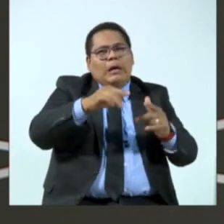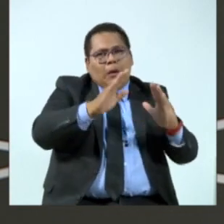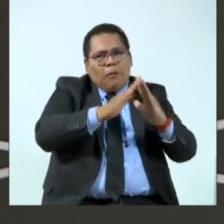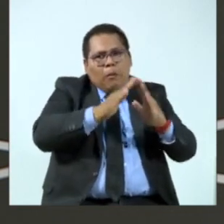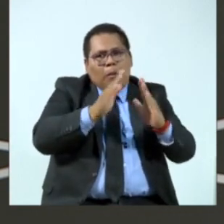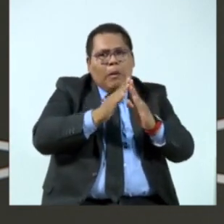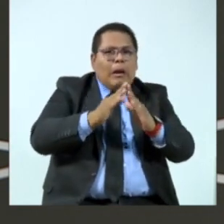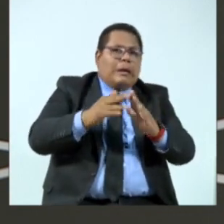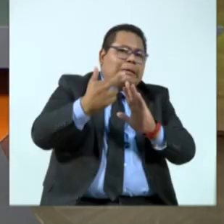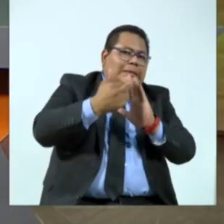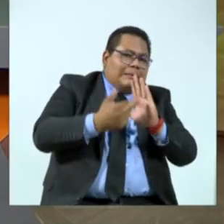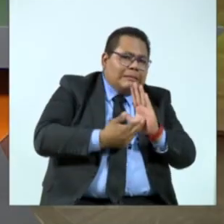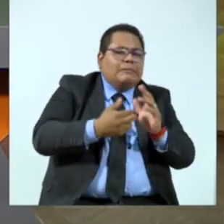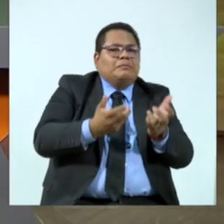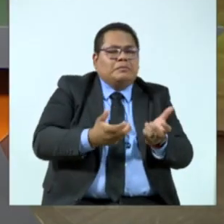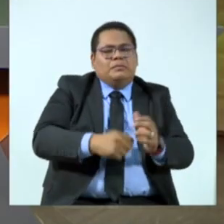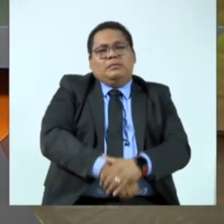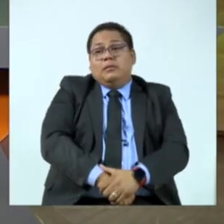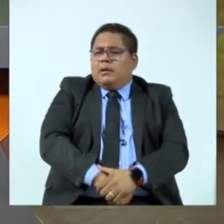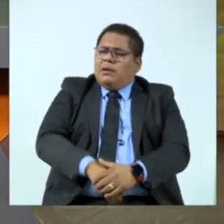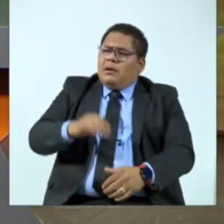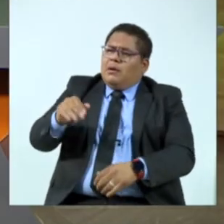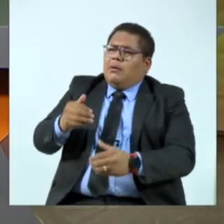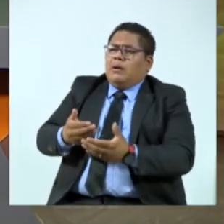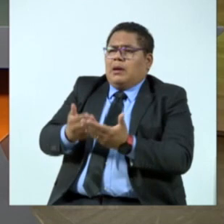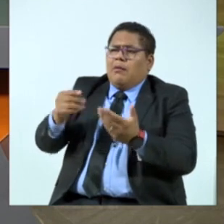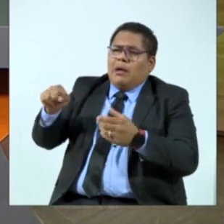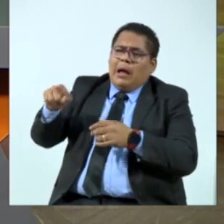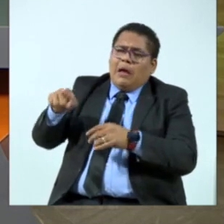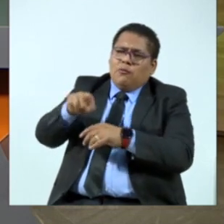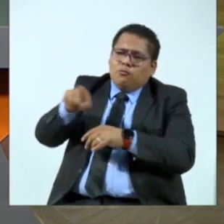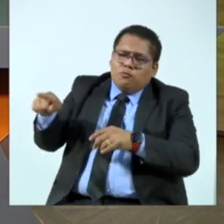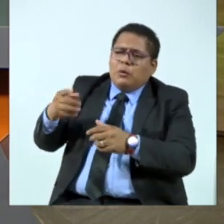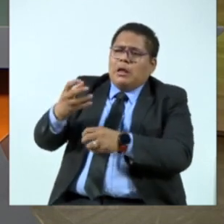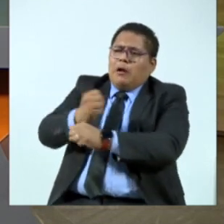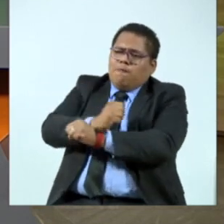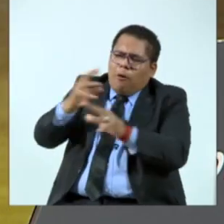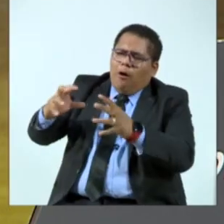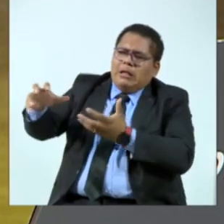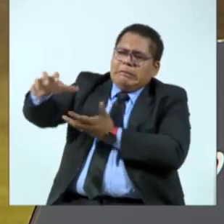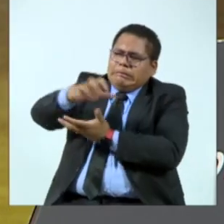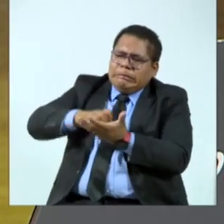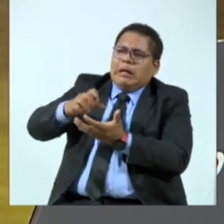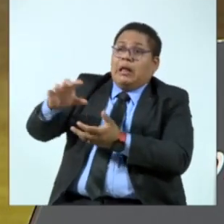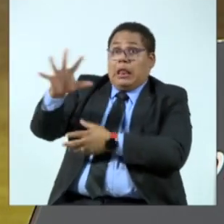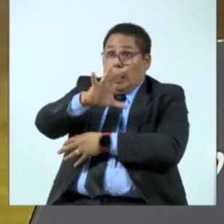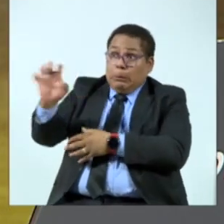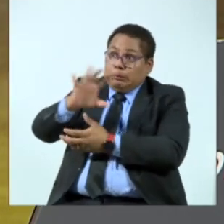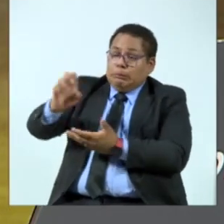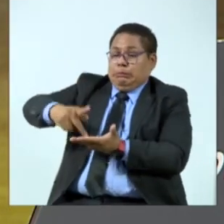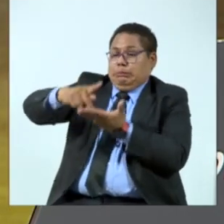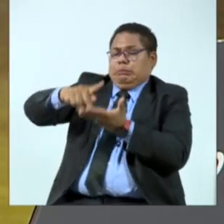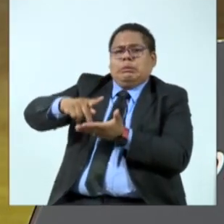algún tipo de incidente en esta temporada Qué hacen con la pólvora comandante Porque alguien dirá Bueno una media tonelada de pólvo